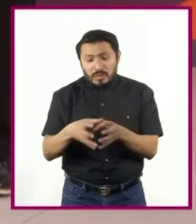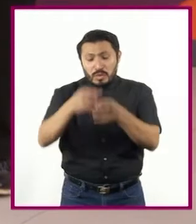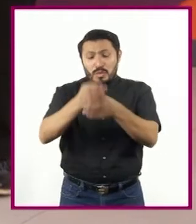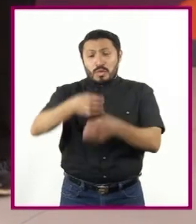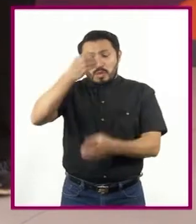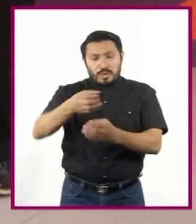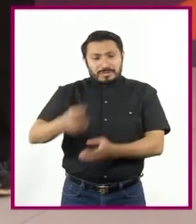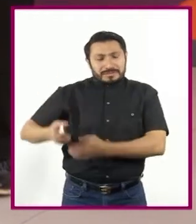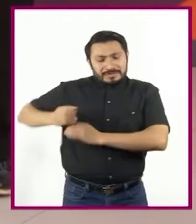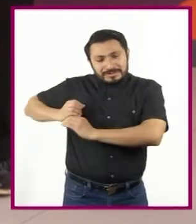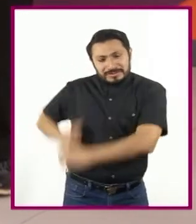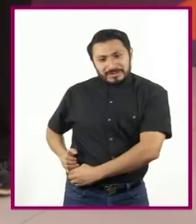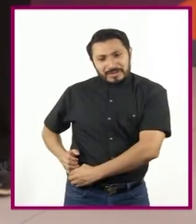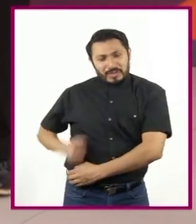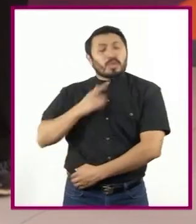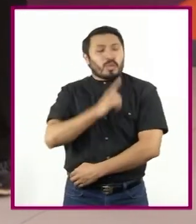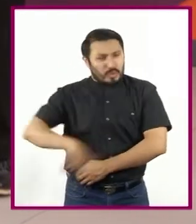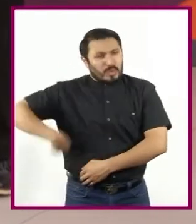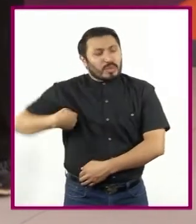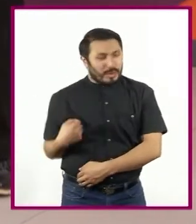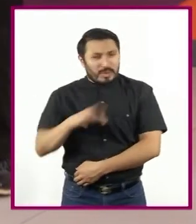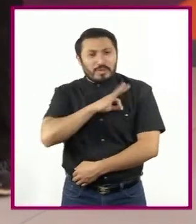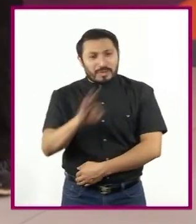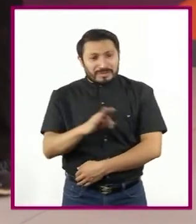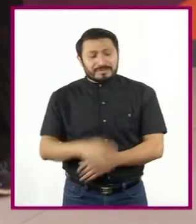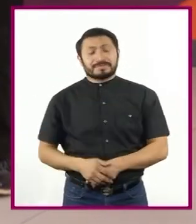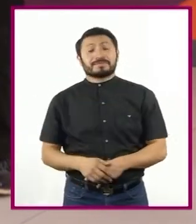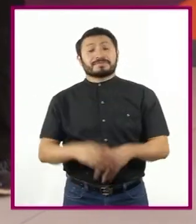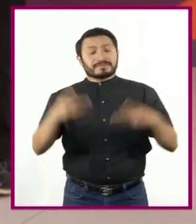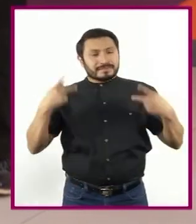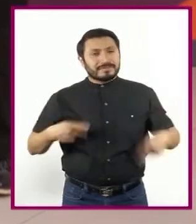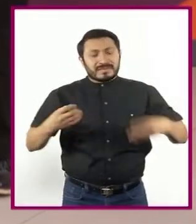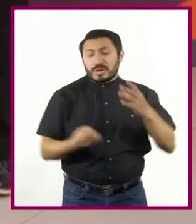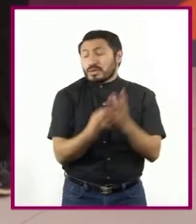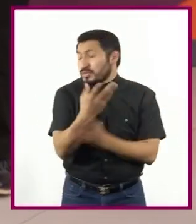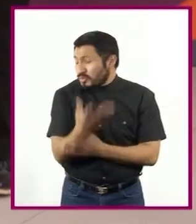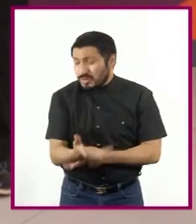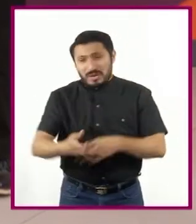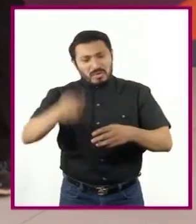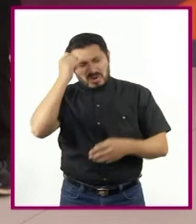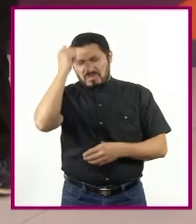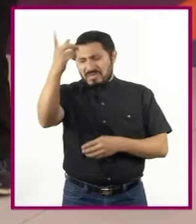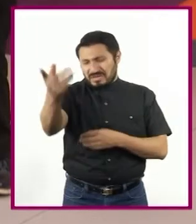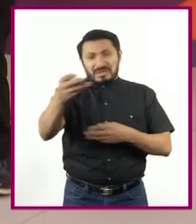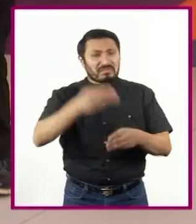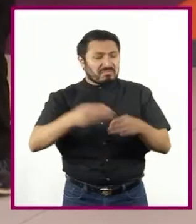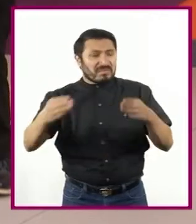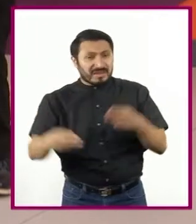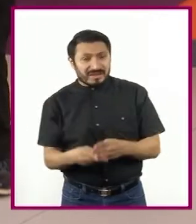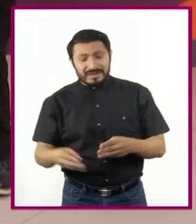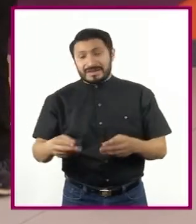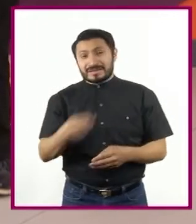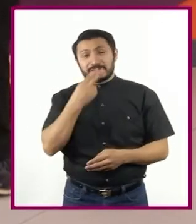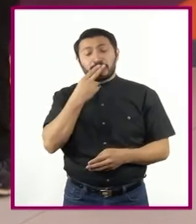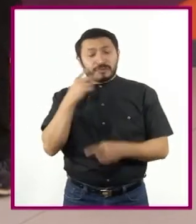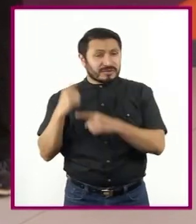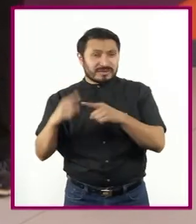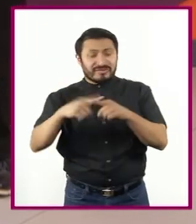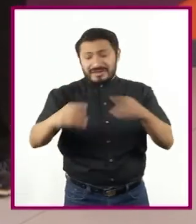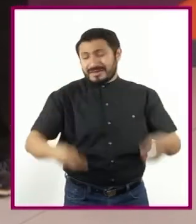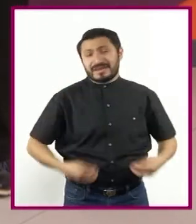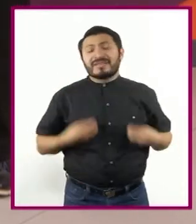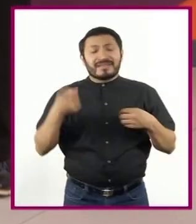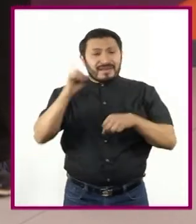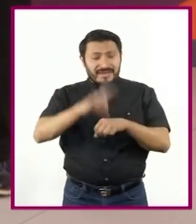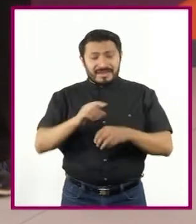ser humano ha ido innovando en el uso de los materiales, dándoles una aplicación en muchos espacios de nuestra vida diaria. En la